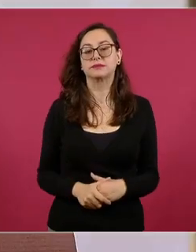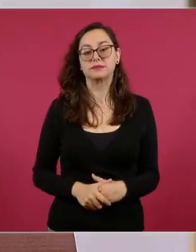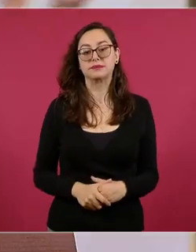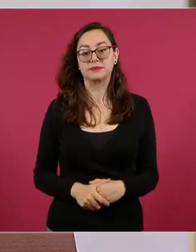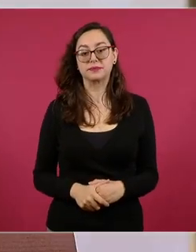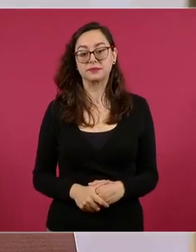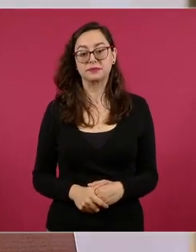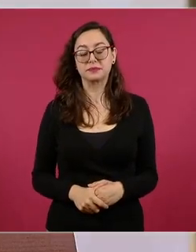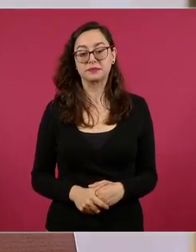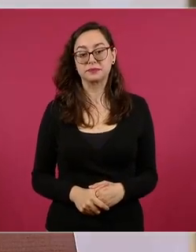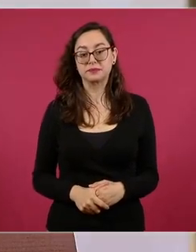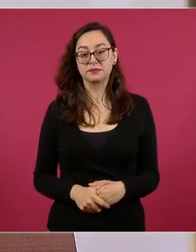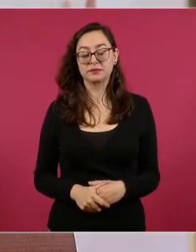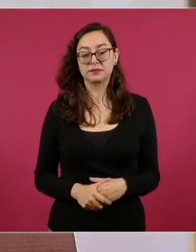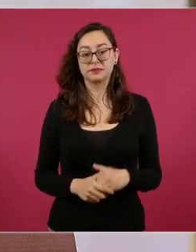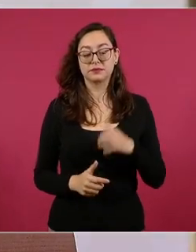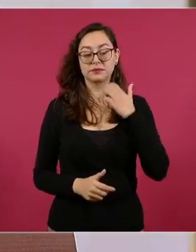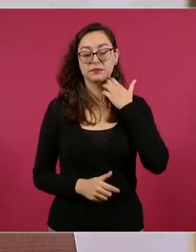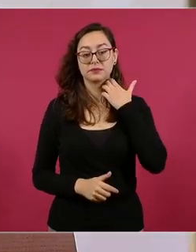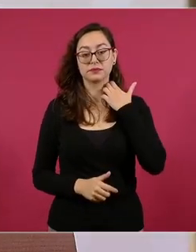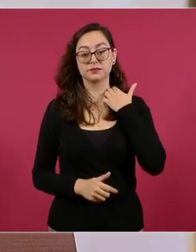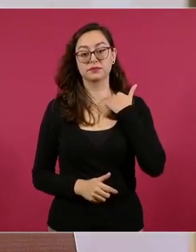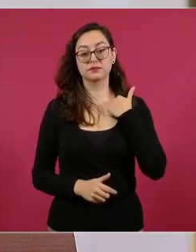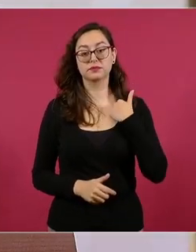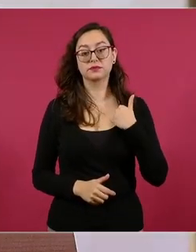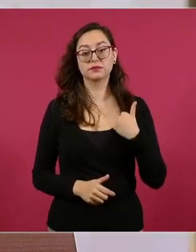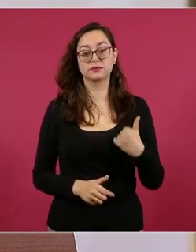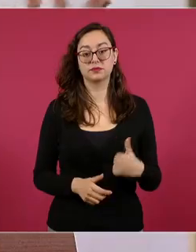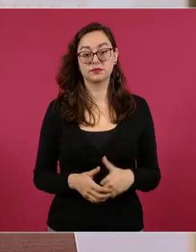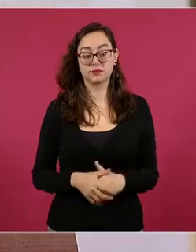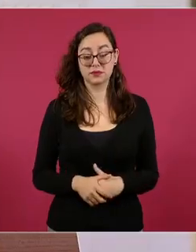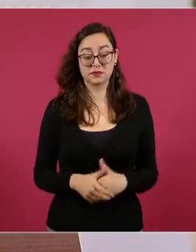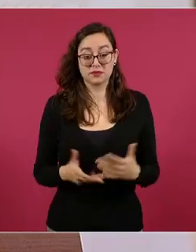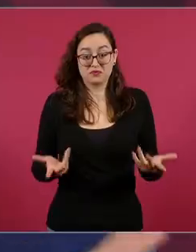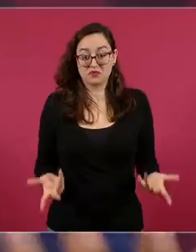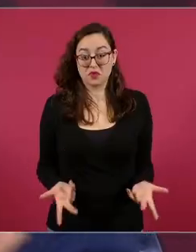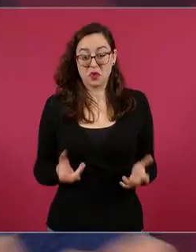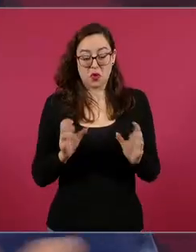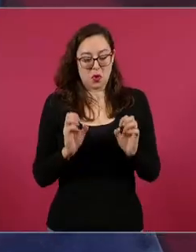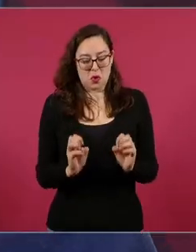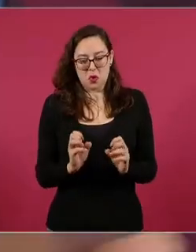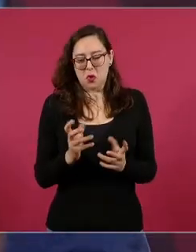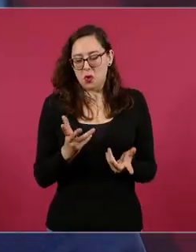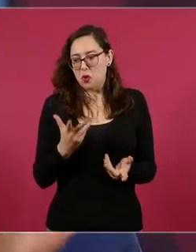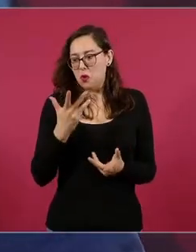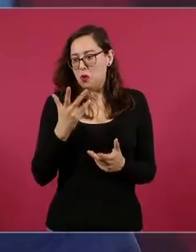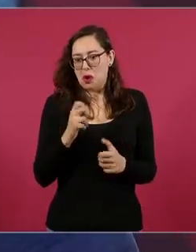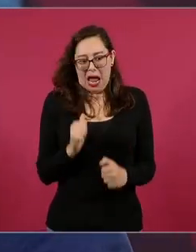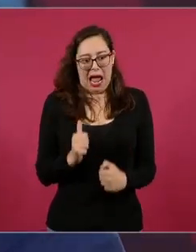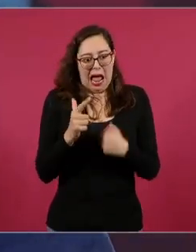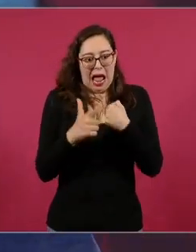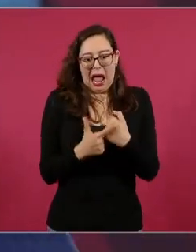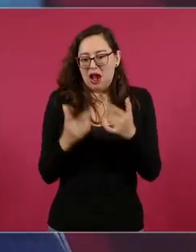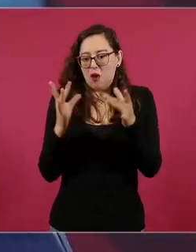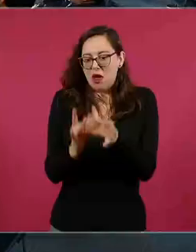o sea, que hablara, que escribiera algo Krause, el mismo